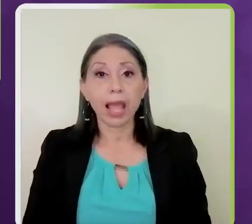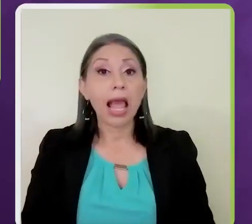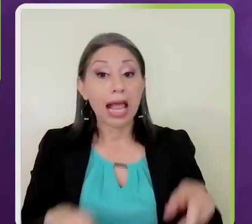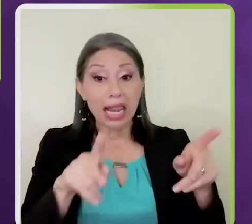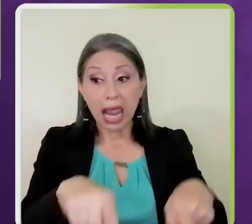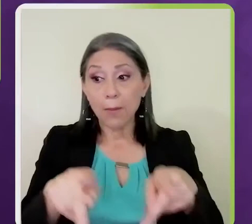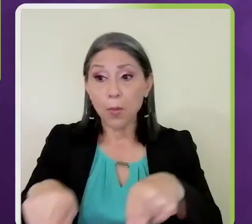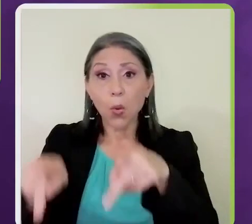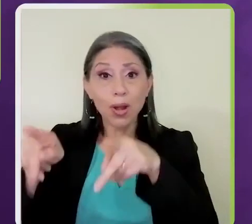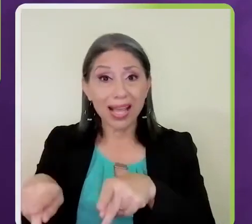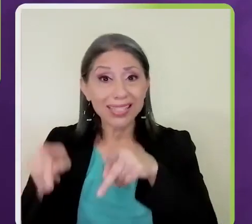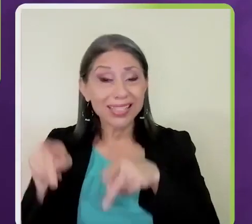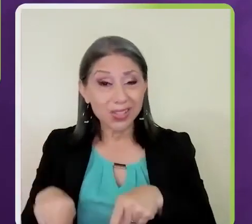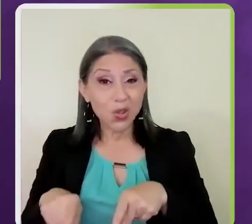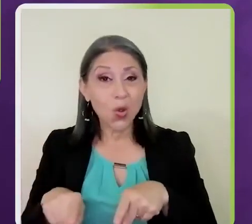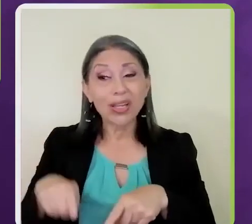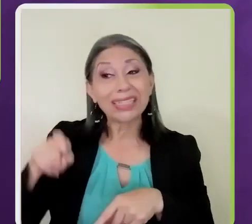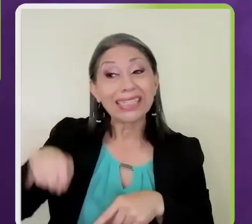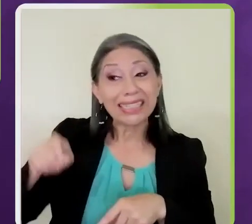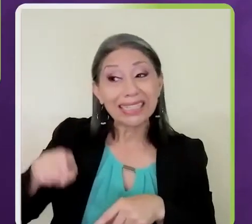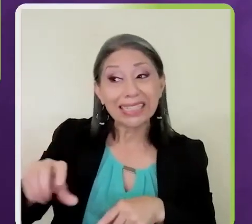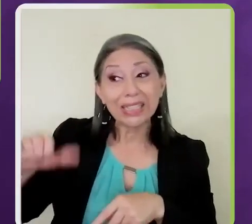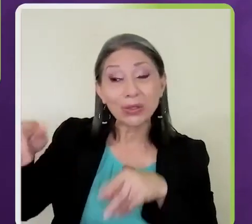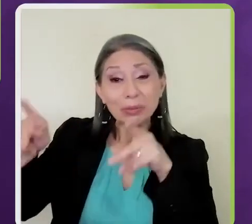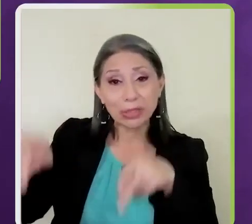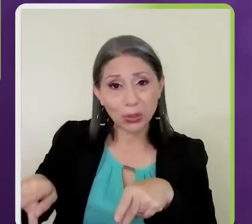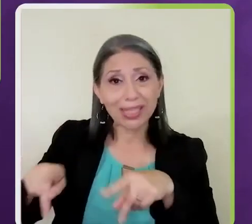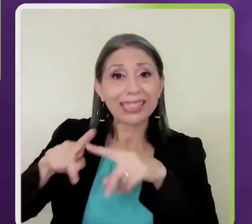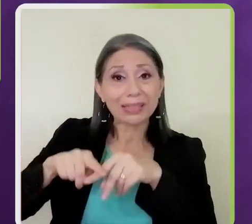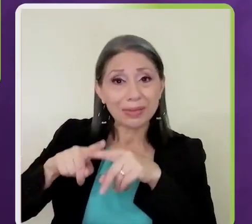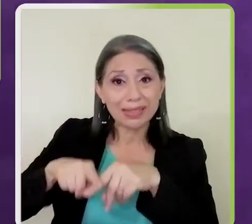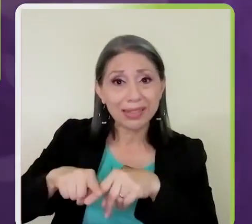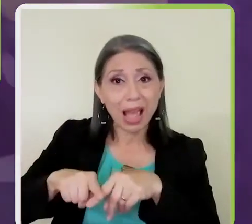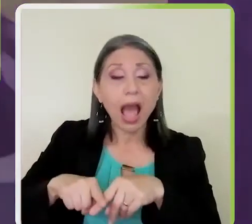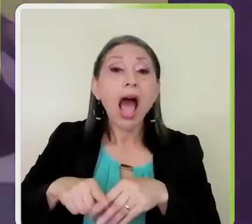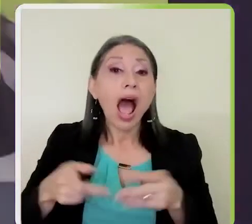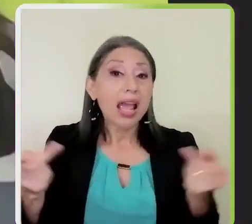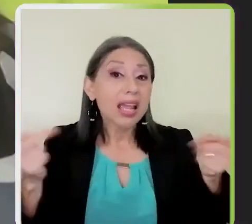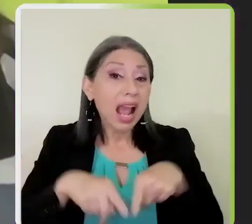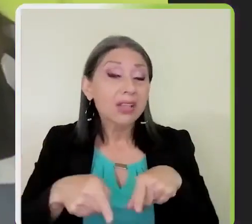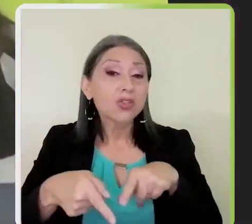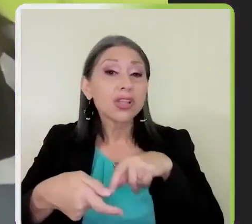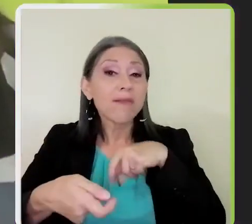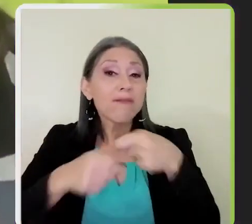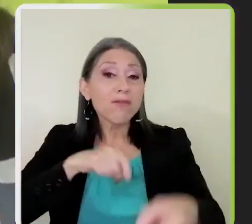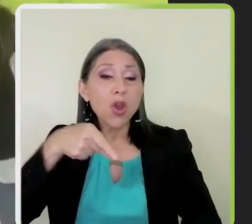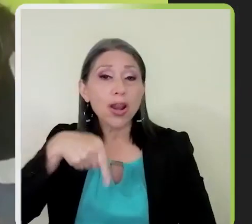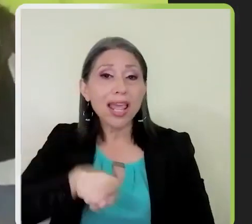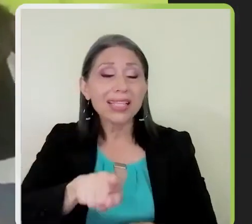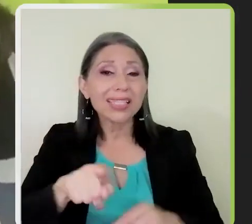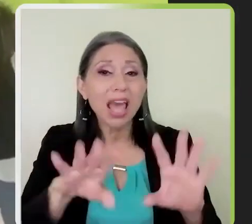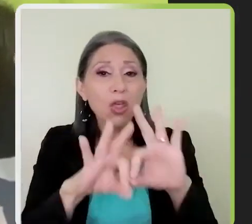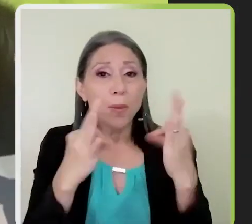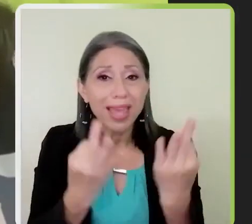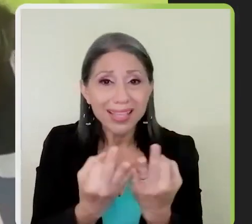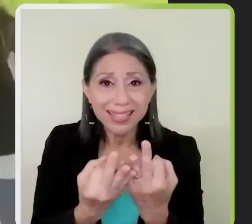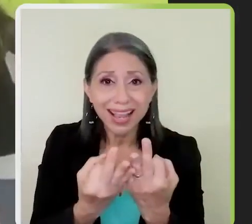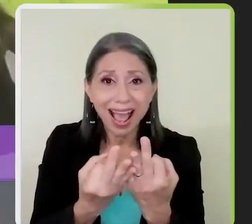aún más dependiente. Hay casos de violencia doméstica, violencia hacia las mujeres con